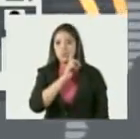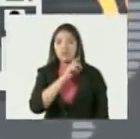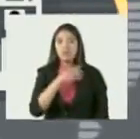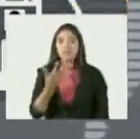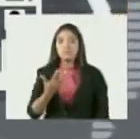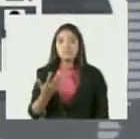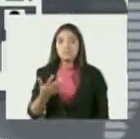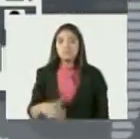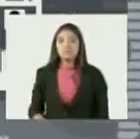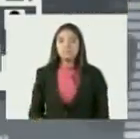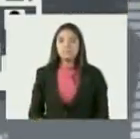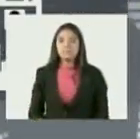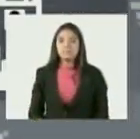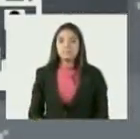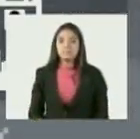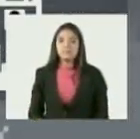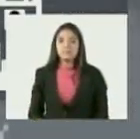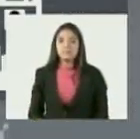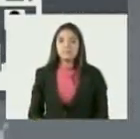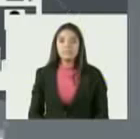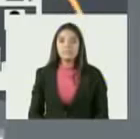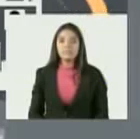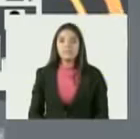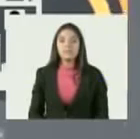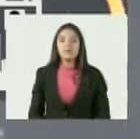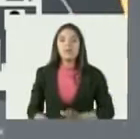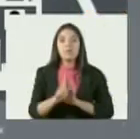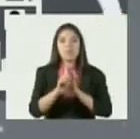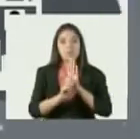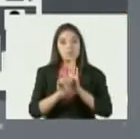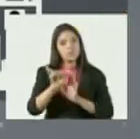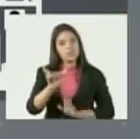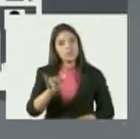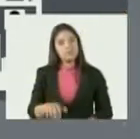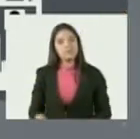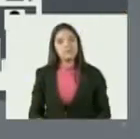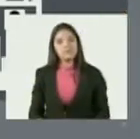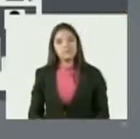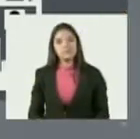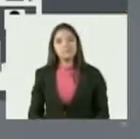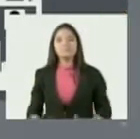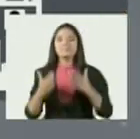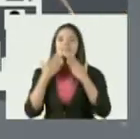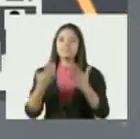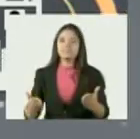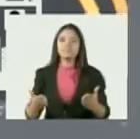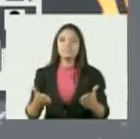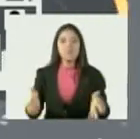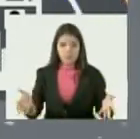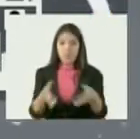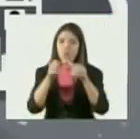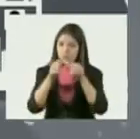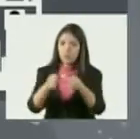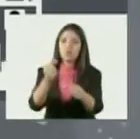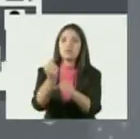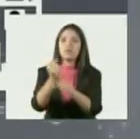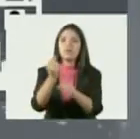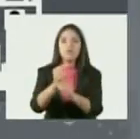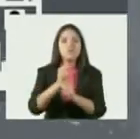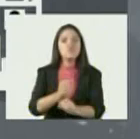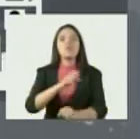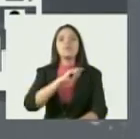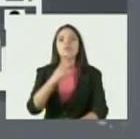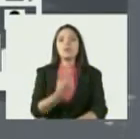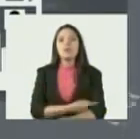solo apellido: Asamblea Nacional Constituyente. Les doy las gracias. Sigan así, CLAP,